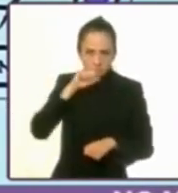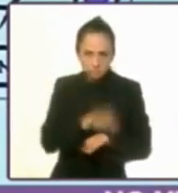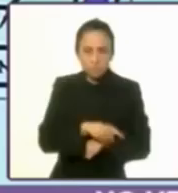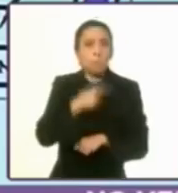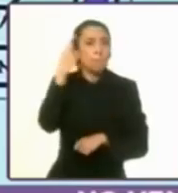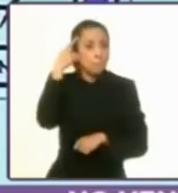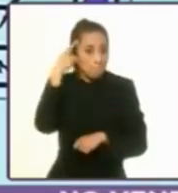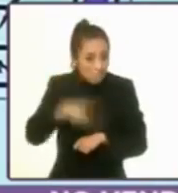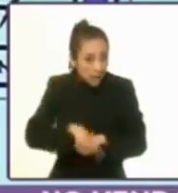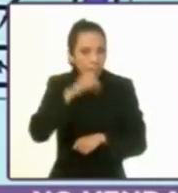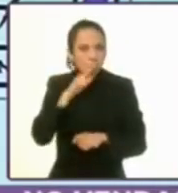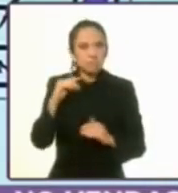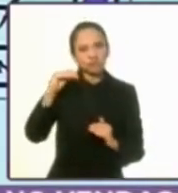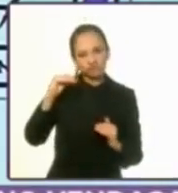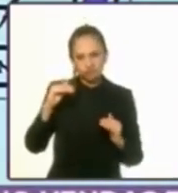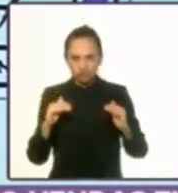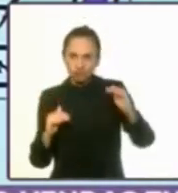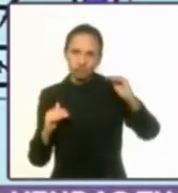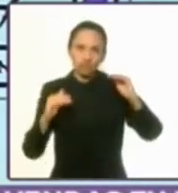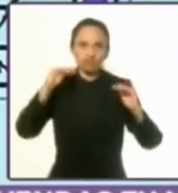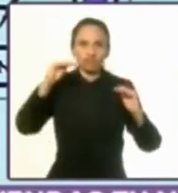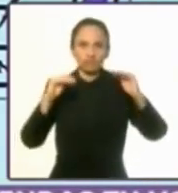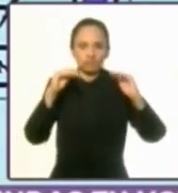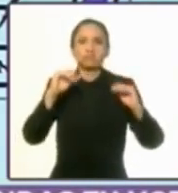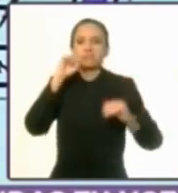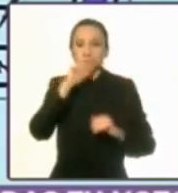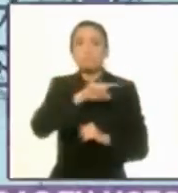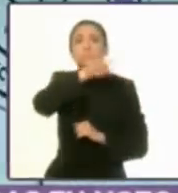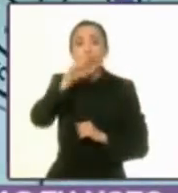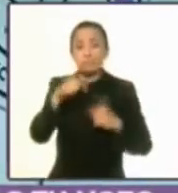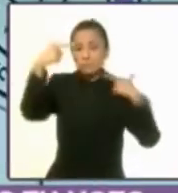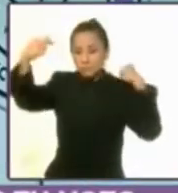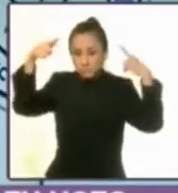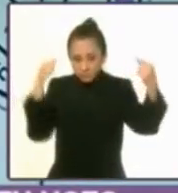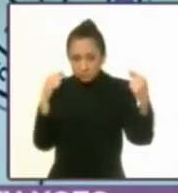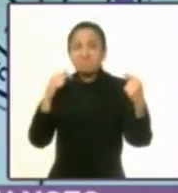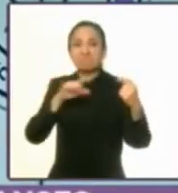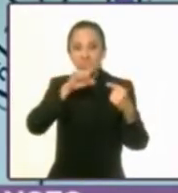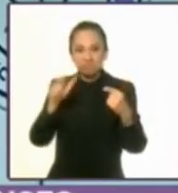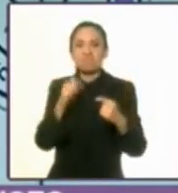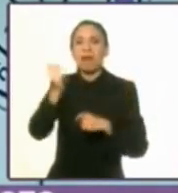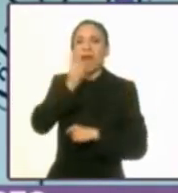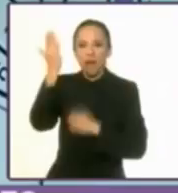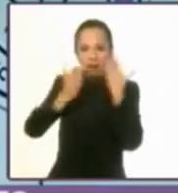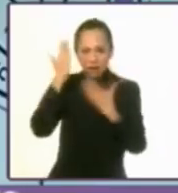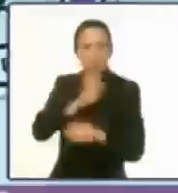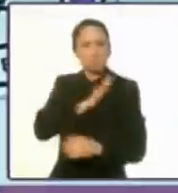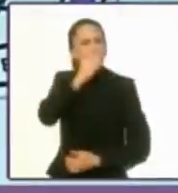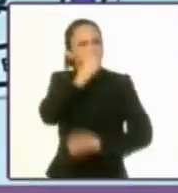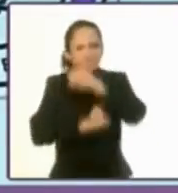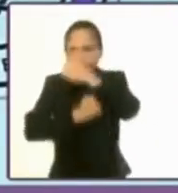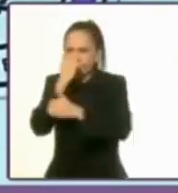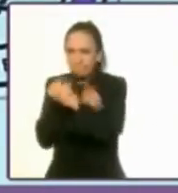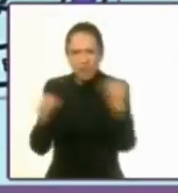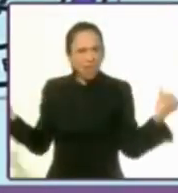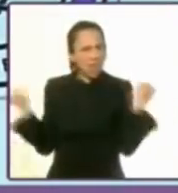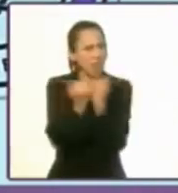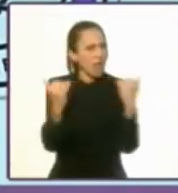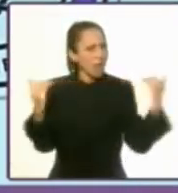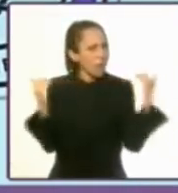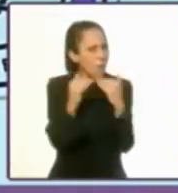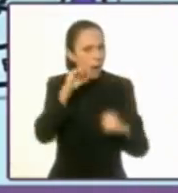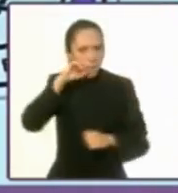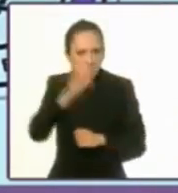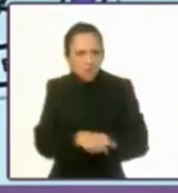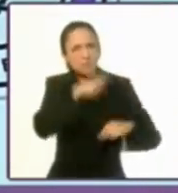el piso para que salgan de ellas estudiantes que puedan competir en condiciones de igualdad con los que salgan de las